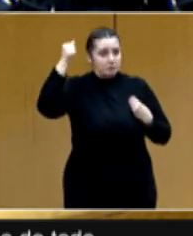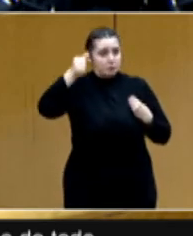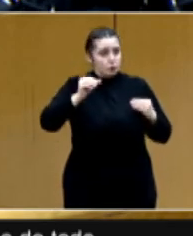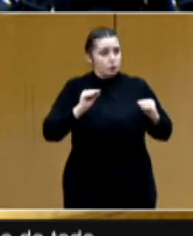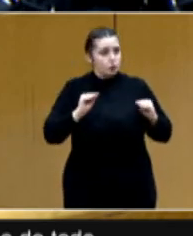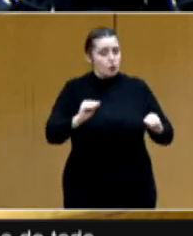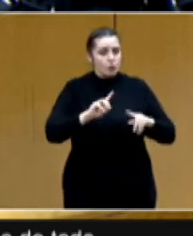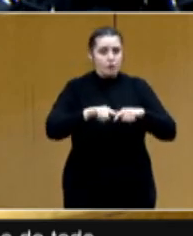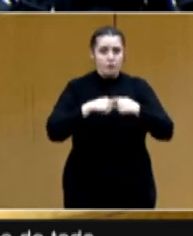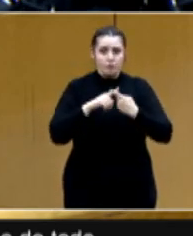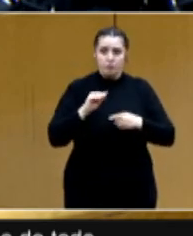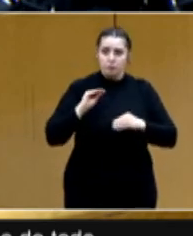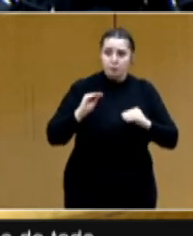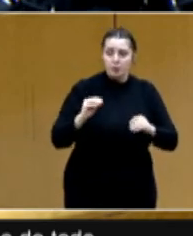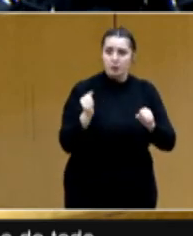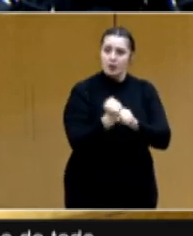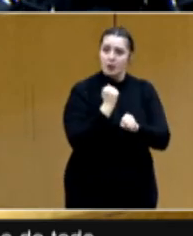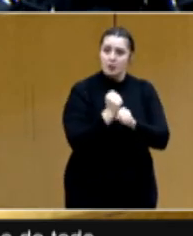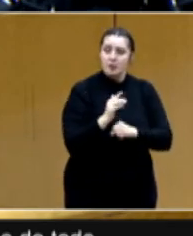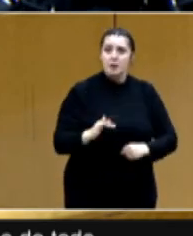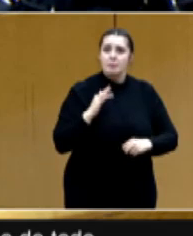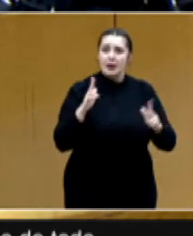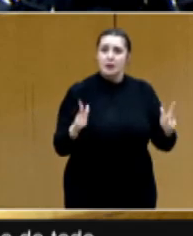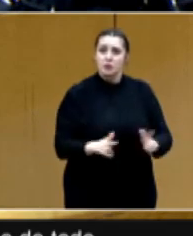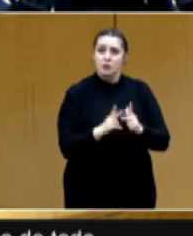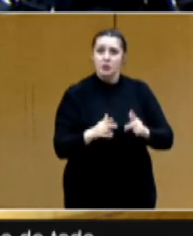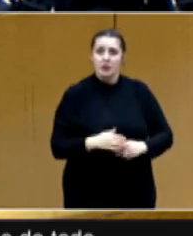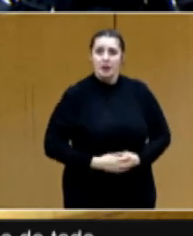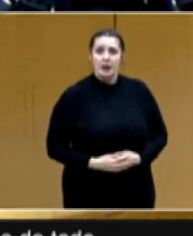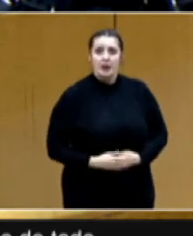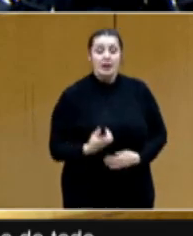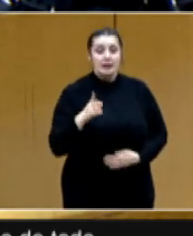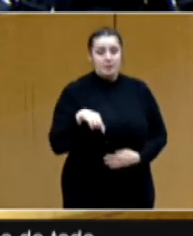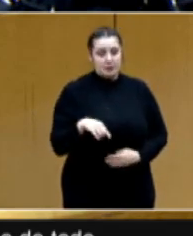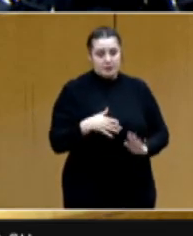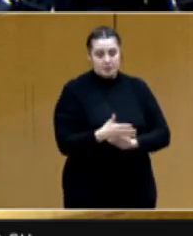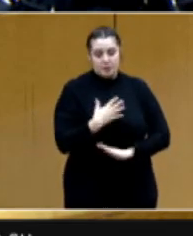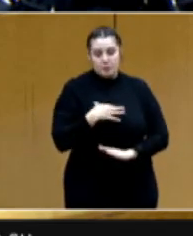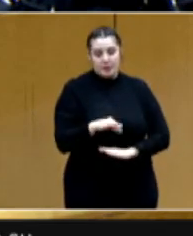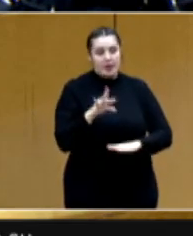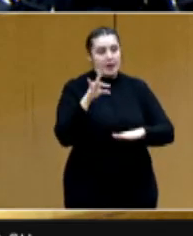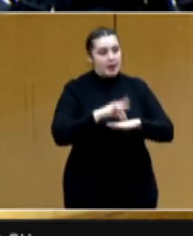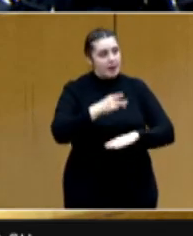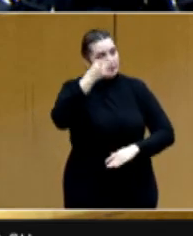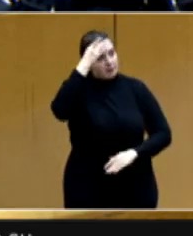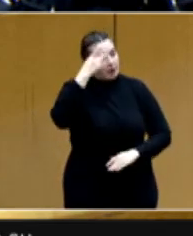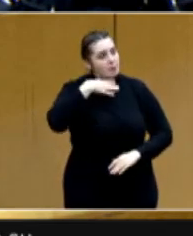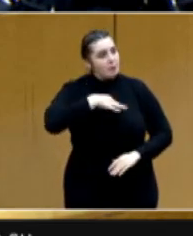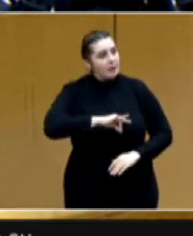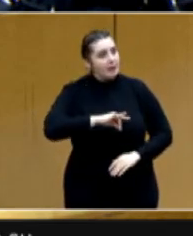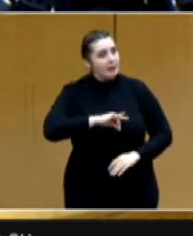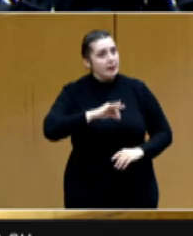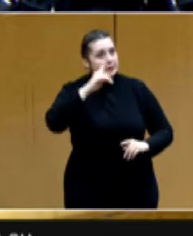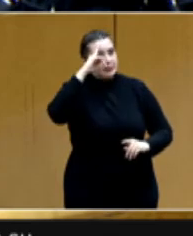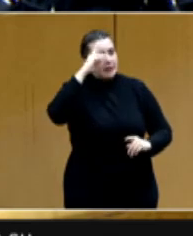laboral y social y tanto los albores de una enfermedad que tal vez implique una merma de sus discernimiento como